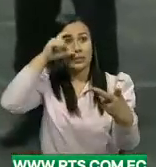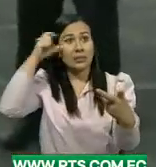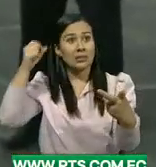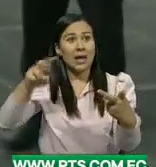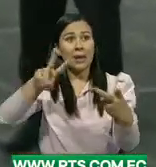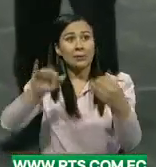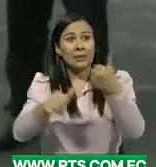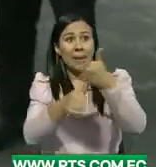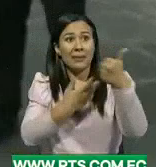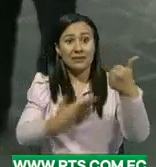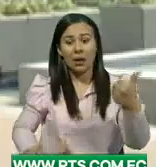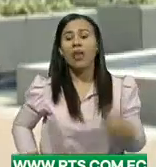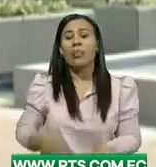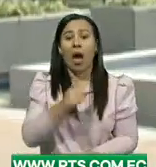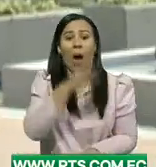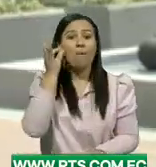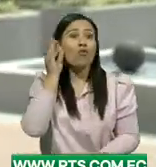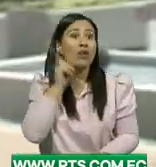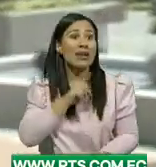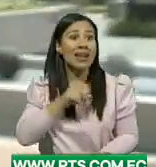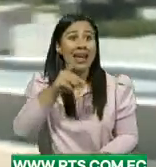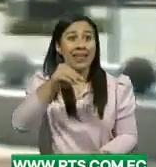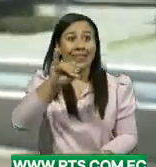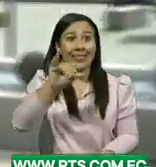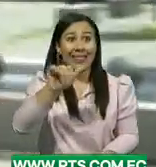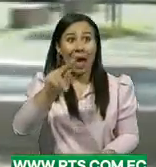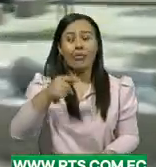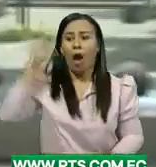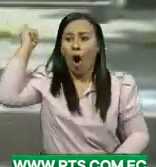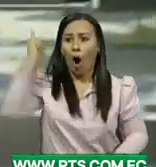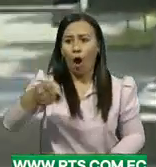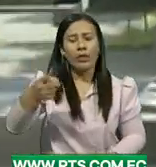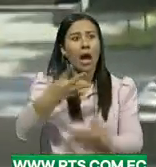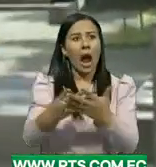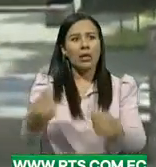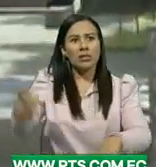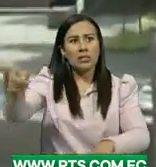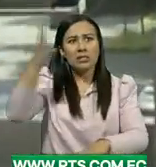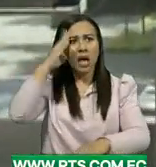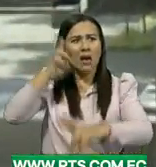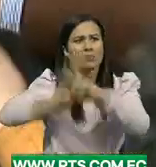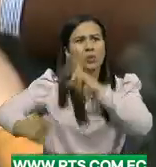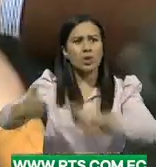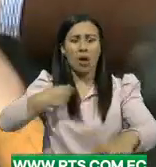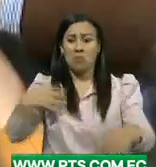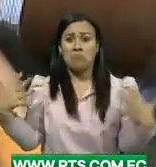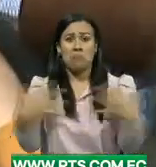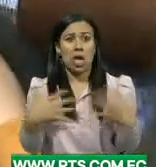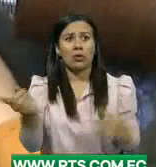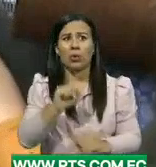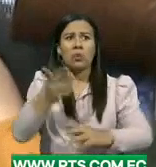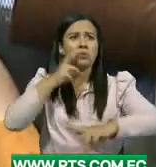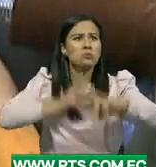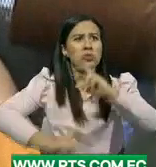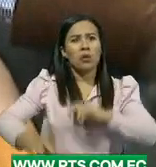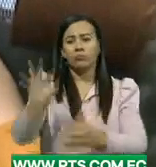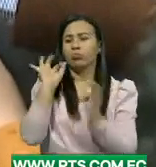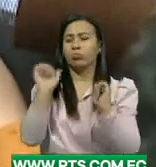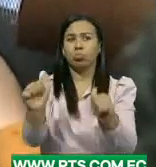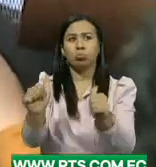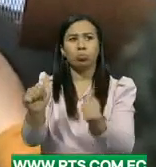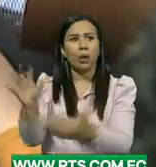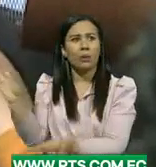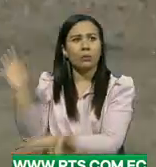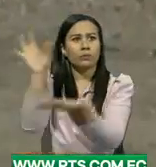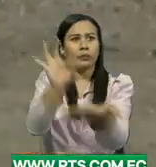de eventuales irregularidades en proyectos considerados emblemáticos llegarán a la Fiscalía. En los próximos días se viene la